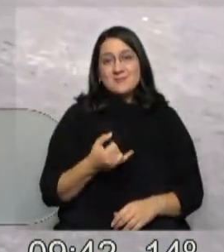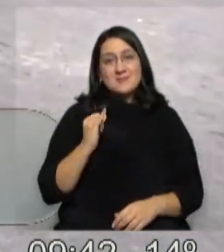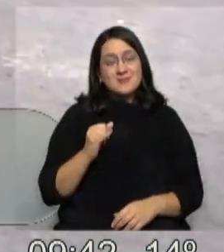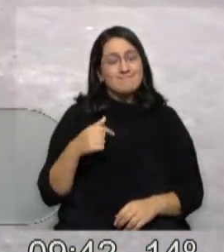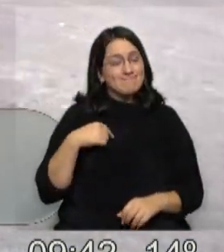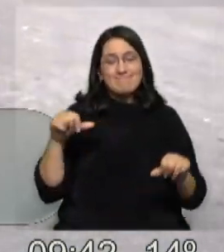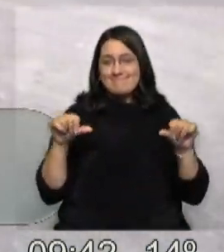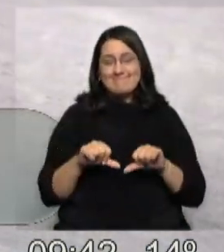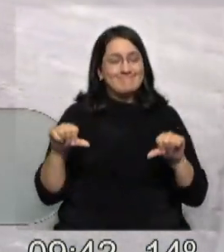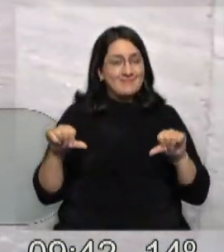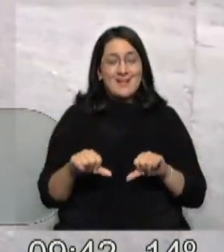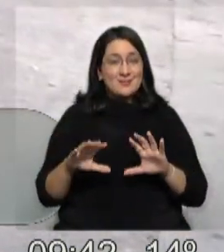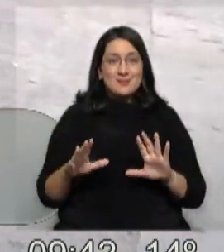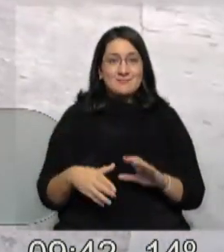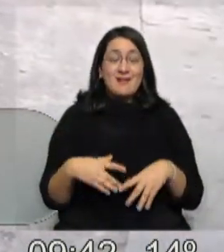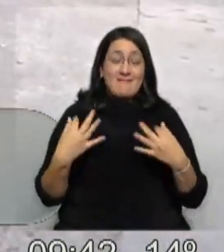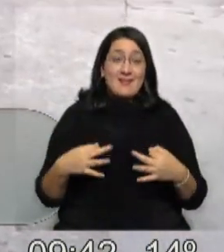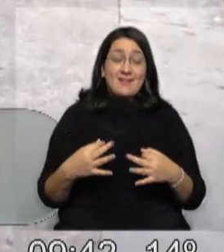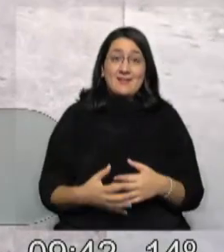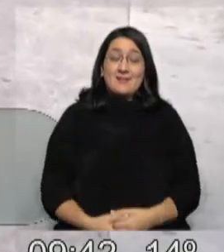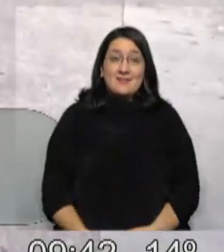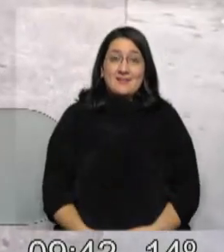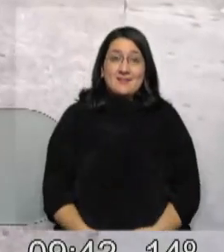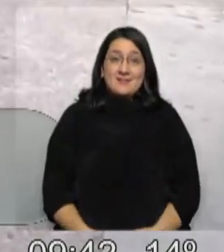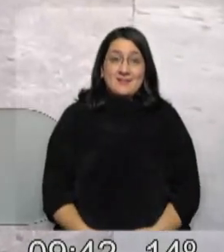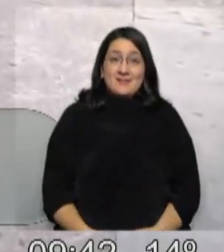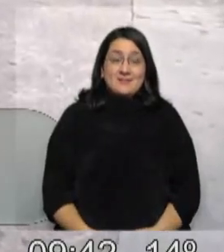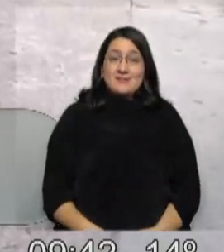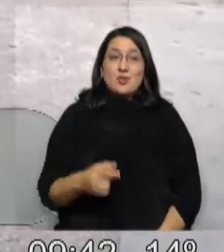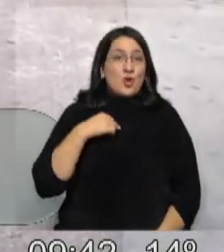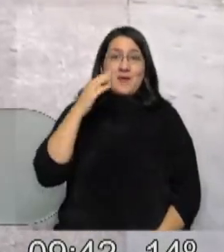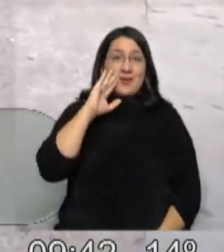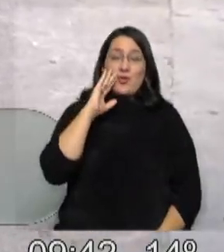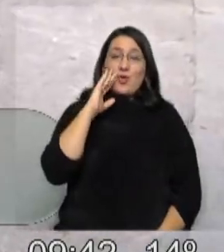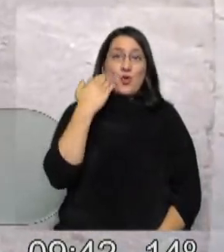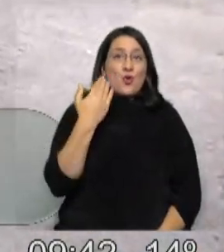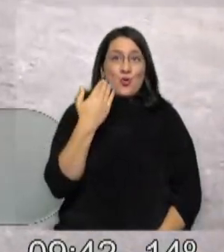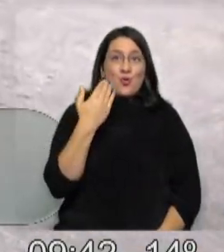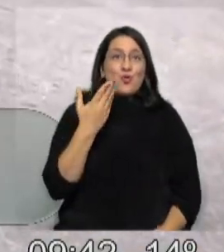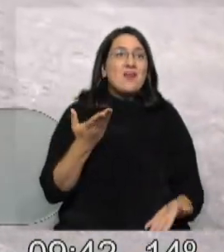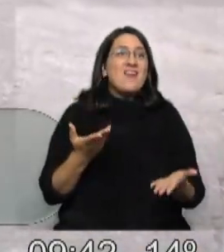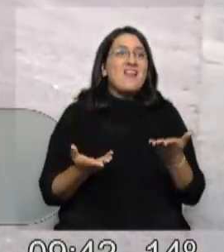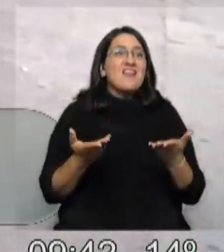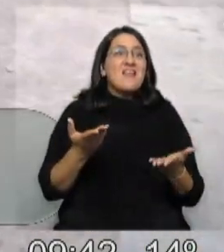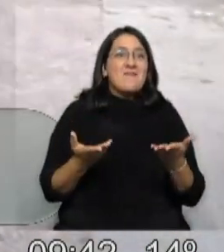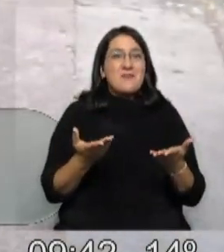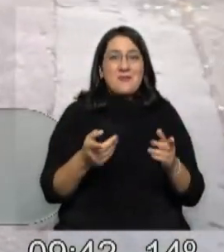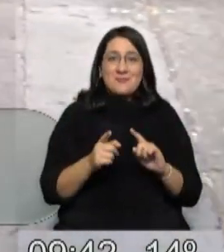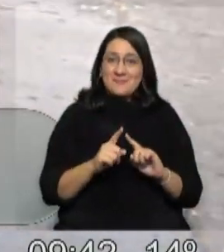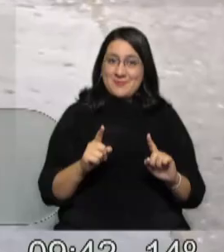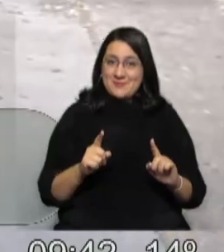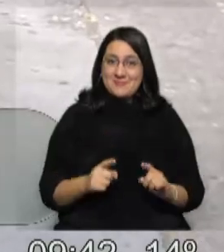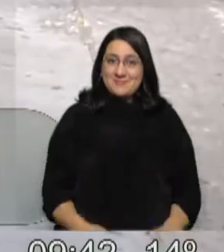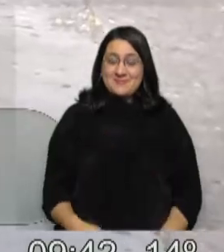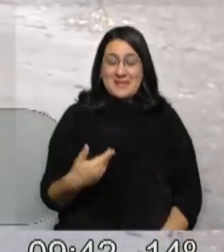muy mal administrador de todo, Fito. La verdad que no me reconozco la virtud en el equilibrio de las cuestiones.